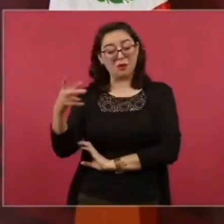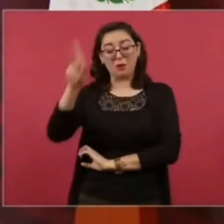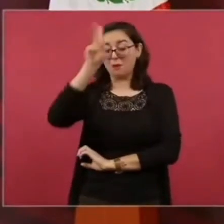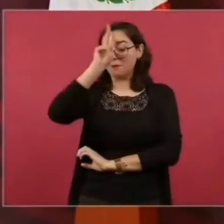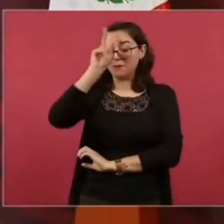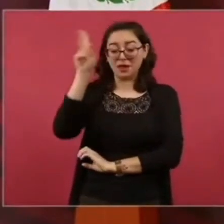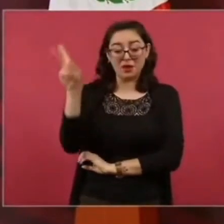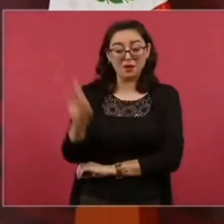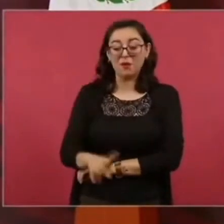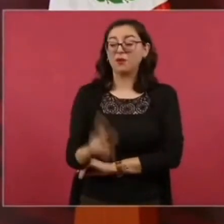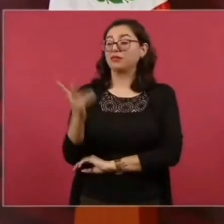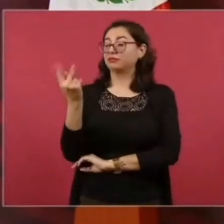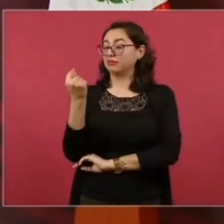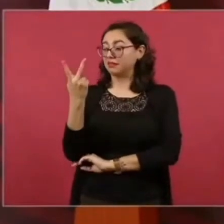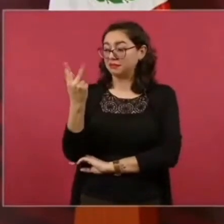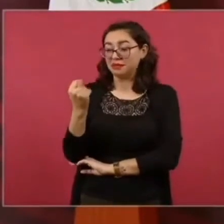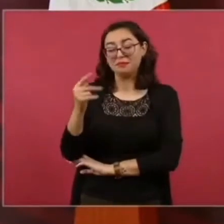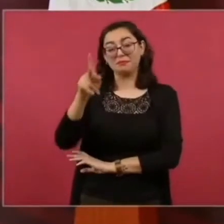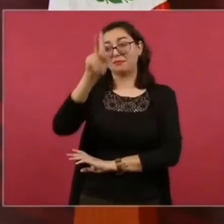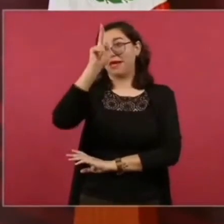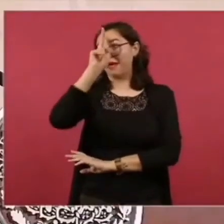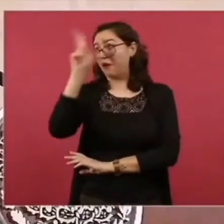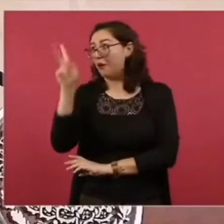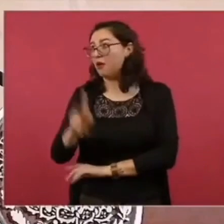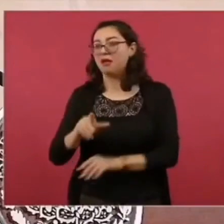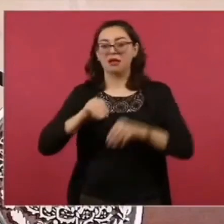la televisión,